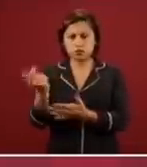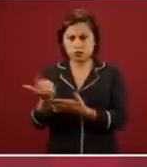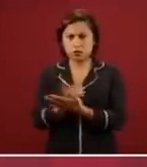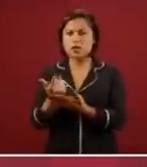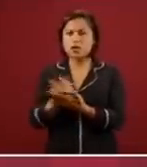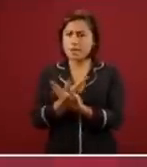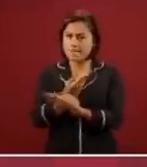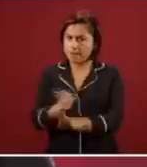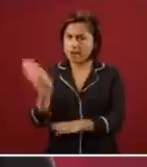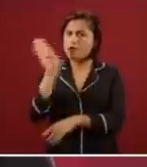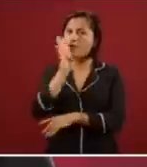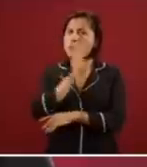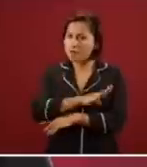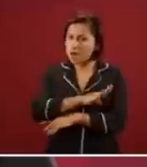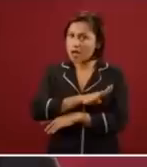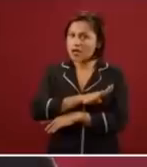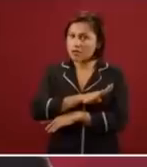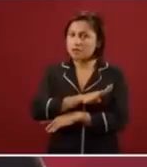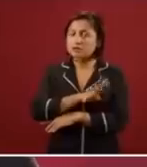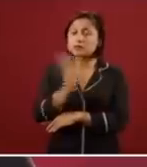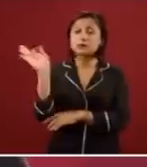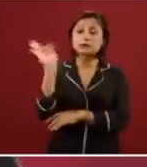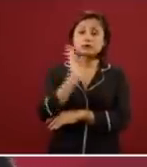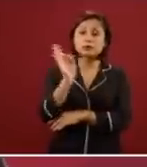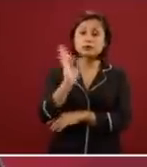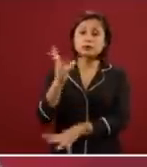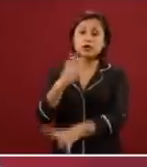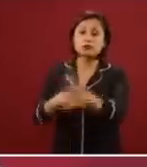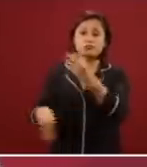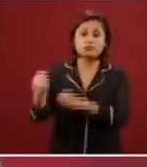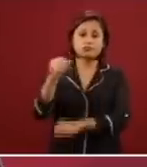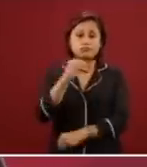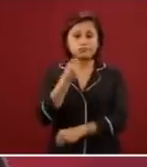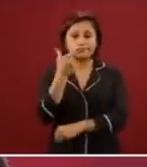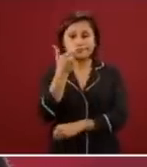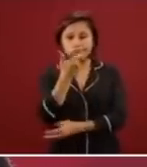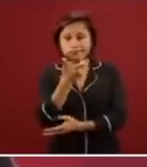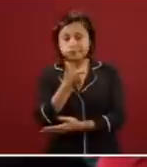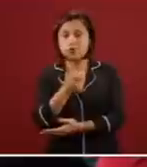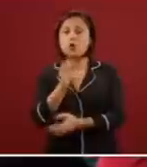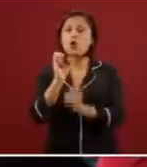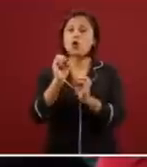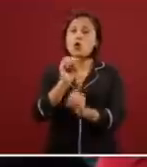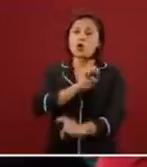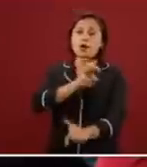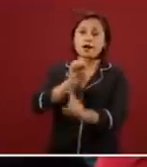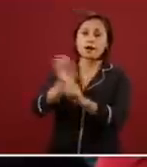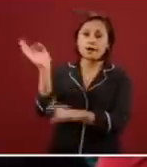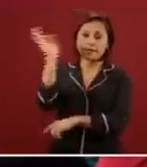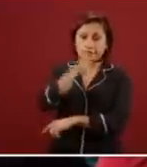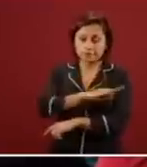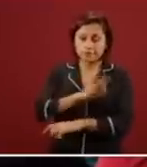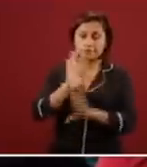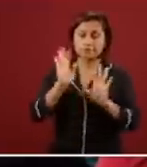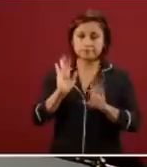los ingresos por presunto lavado de dinero y defraudación fiscal. Ok, gracias.